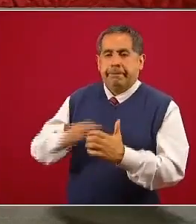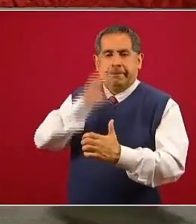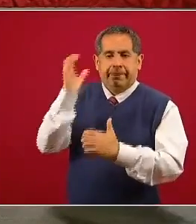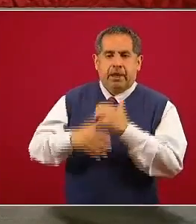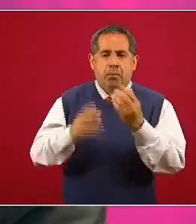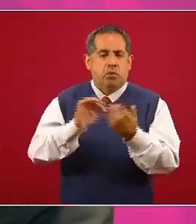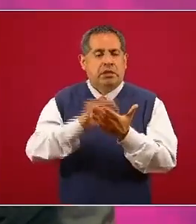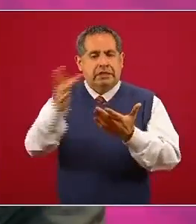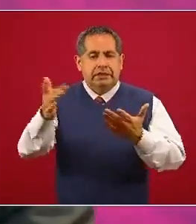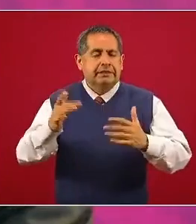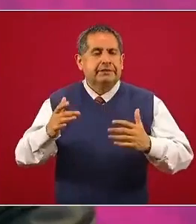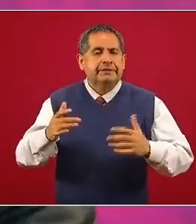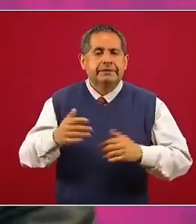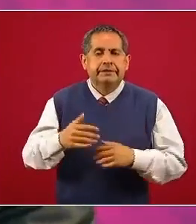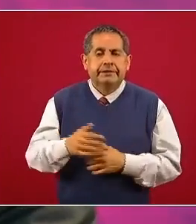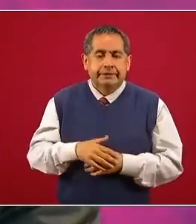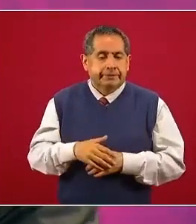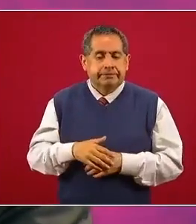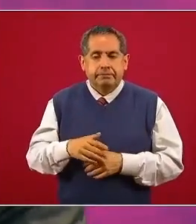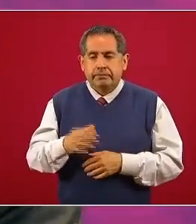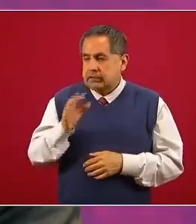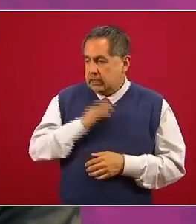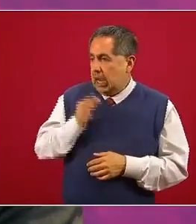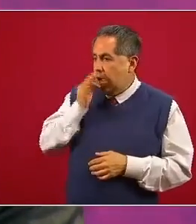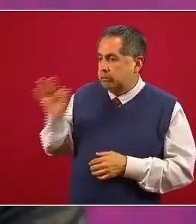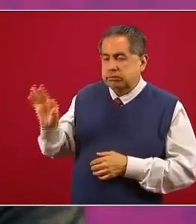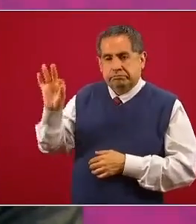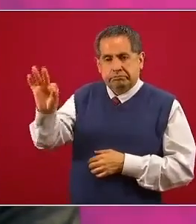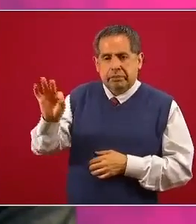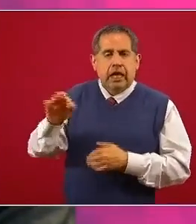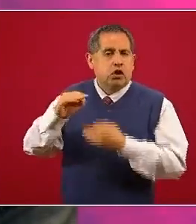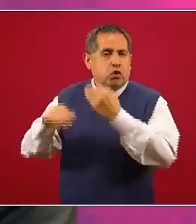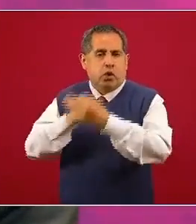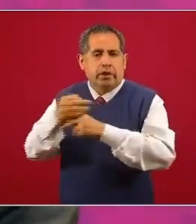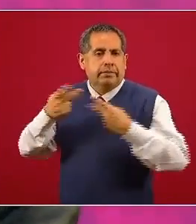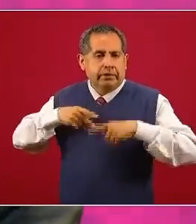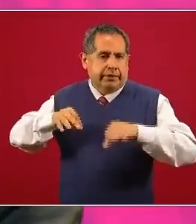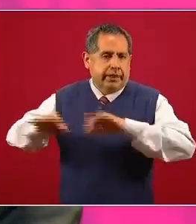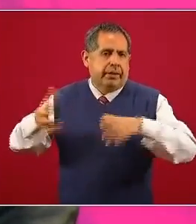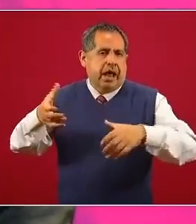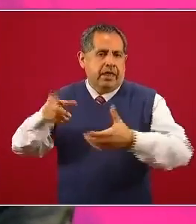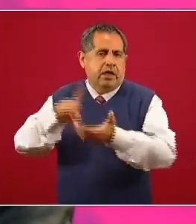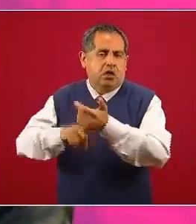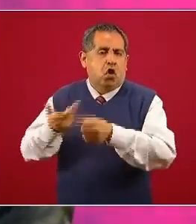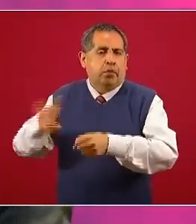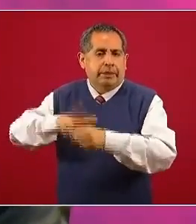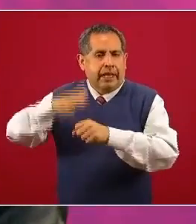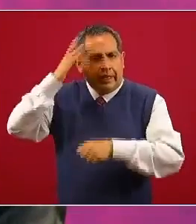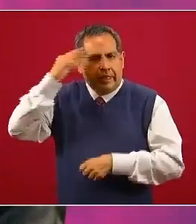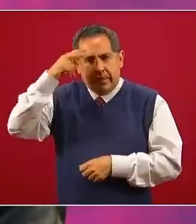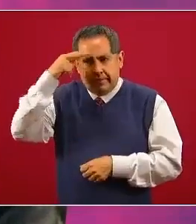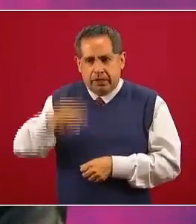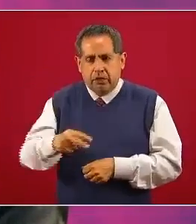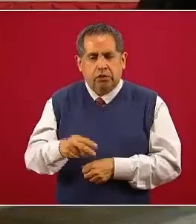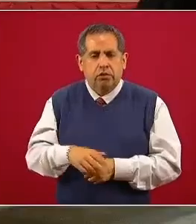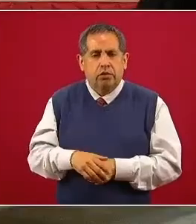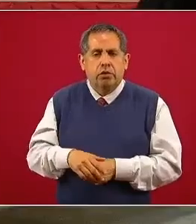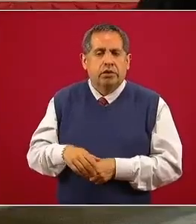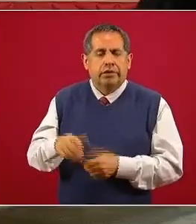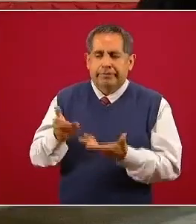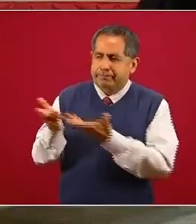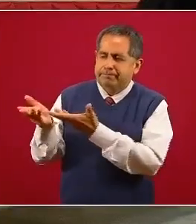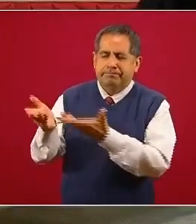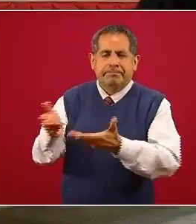terminamos. Muchas gracias, doctora Guerrero, y por su conducto. Efectivamente, agradecimiento a todo el personal del Hospital General de México, doctor